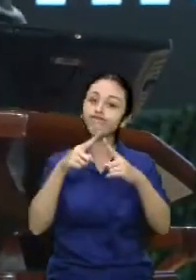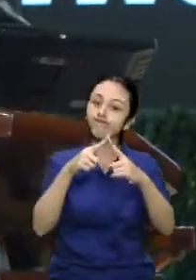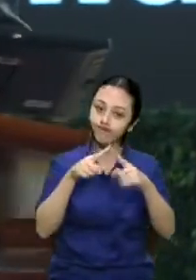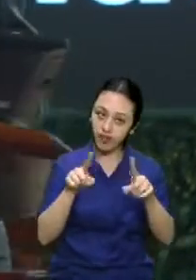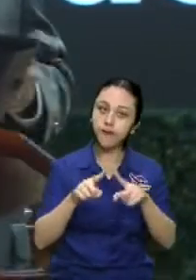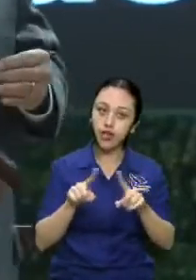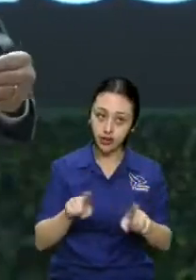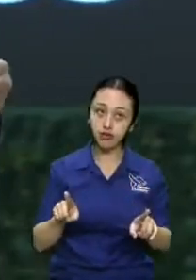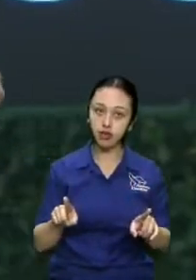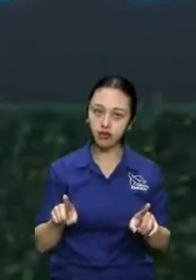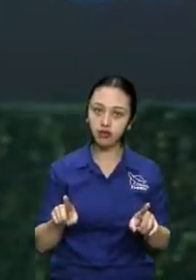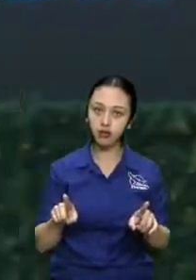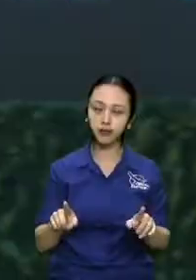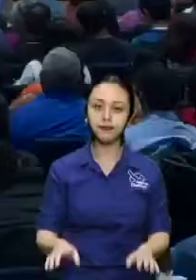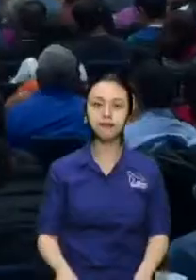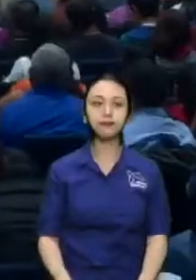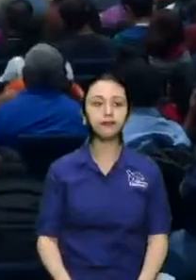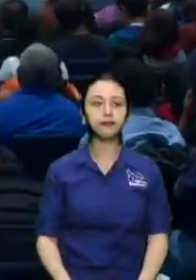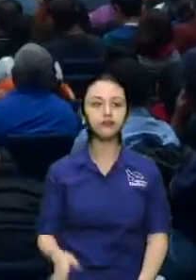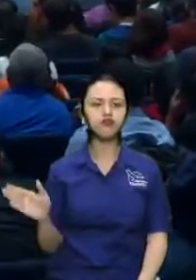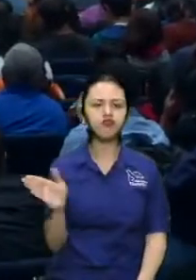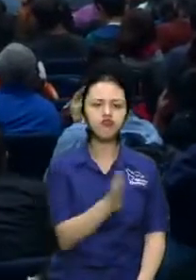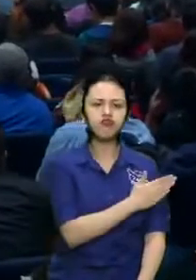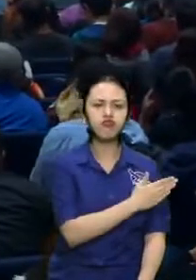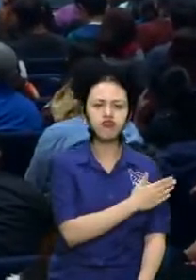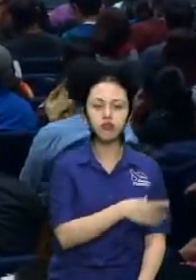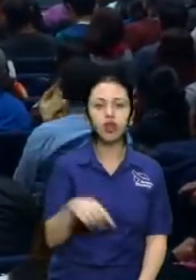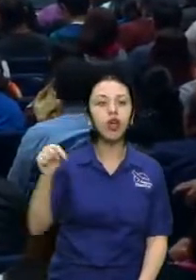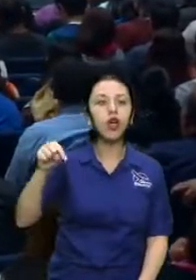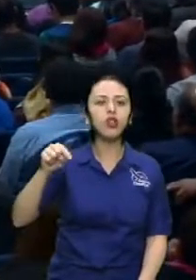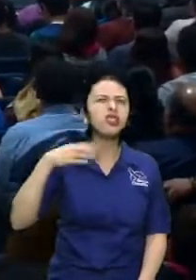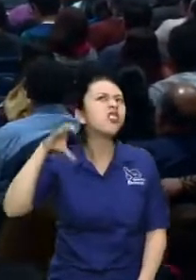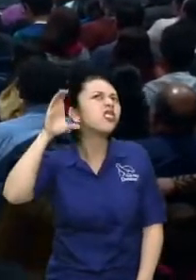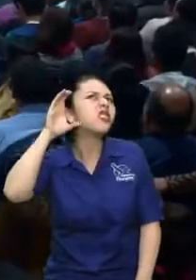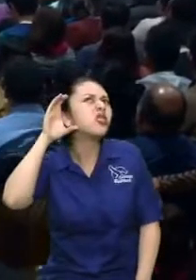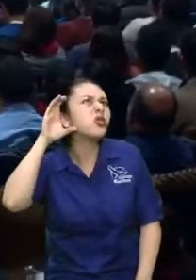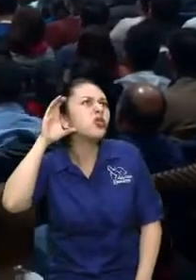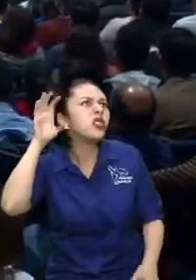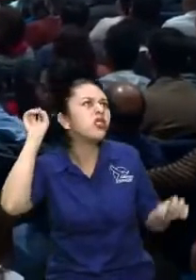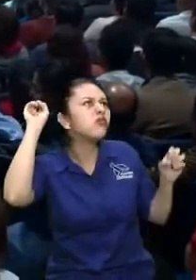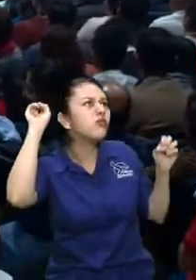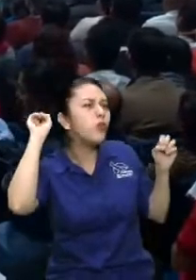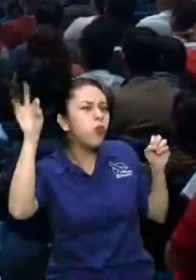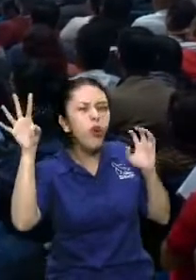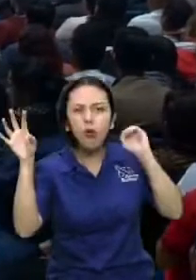¿Qué es eso, mucha? ¿A quién están agarrando a balazos ahí?